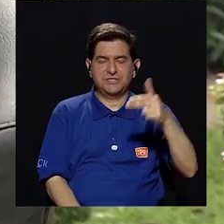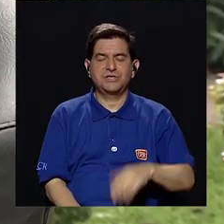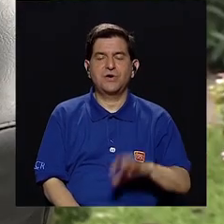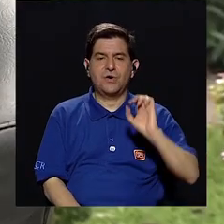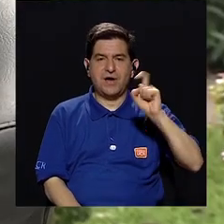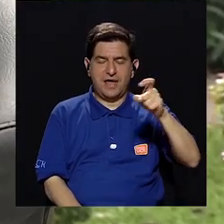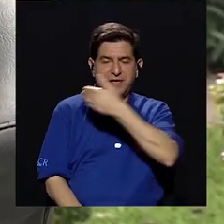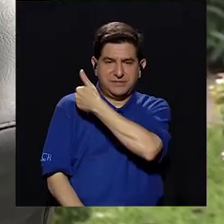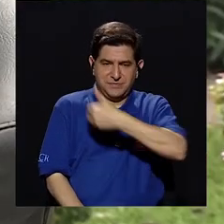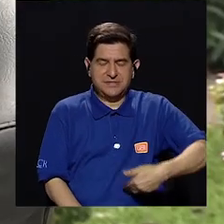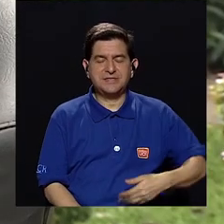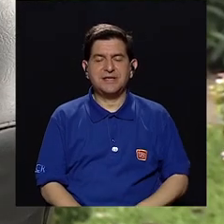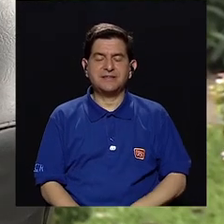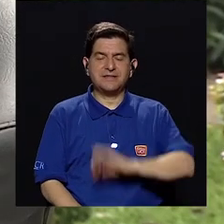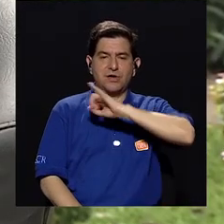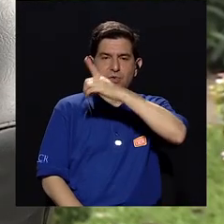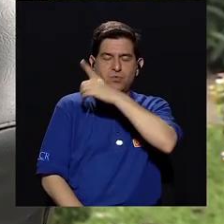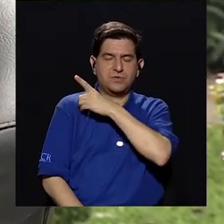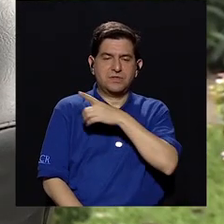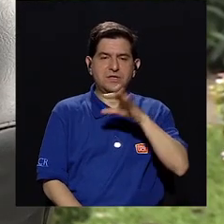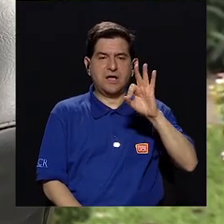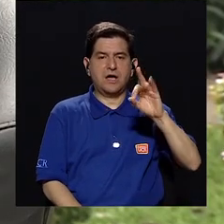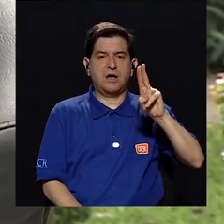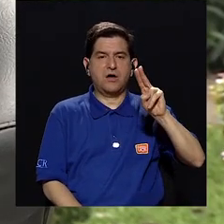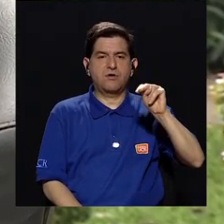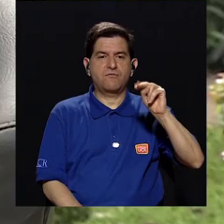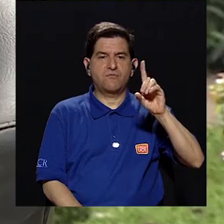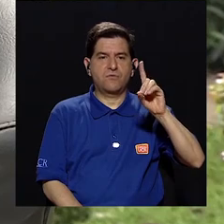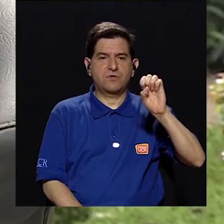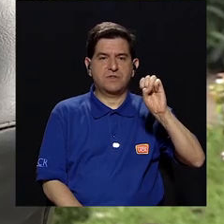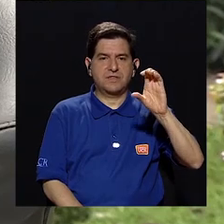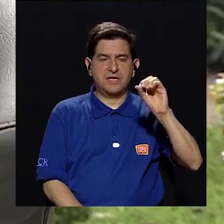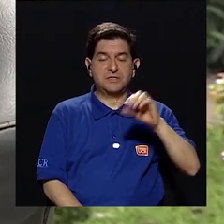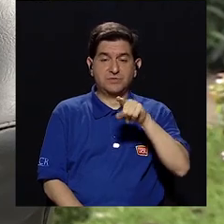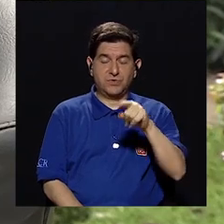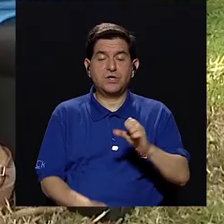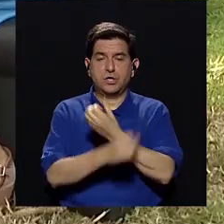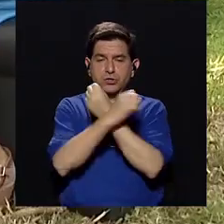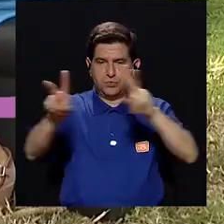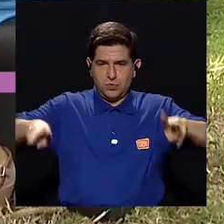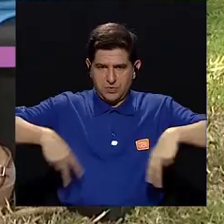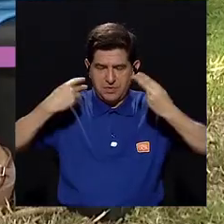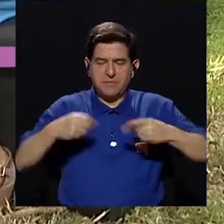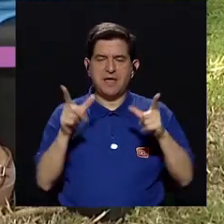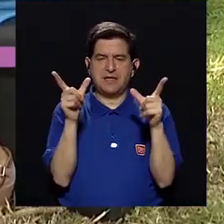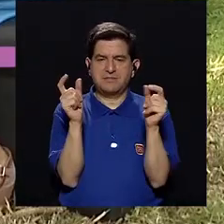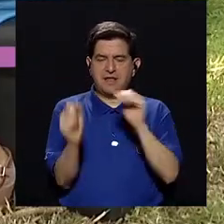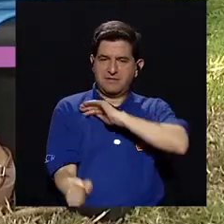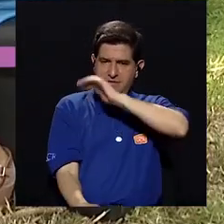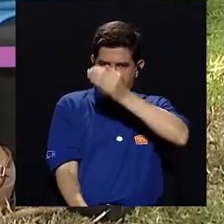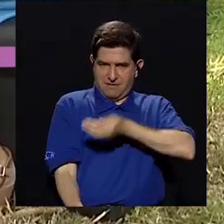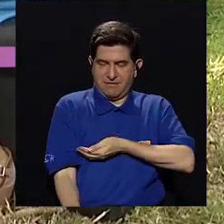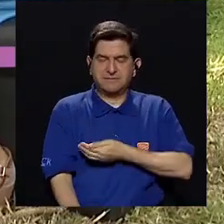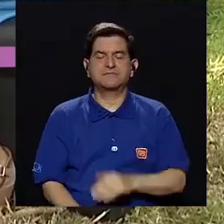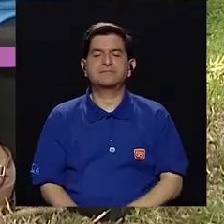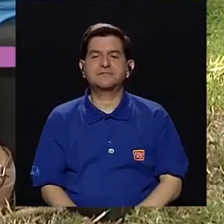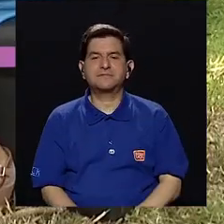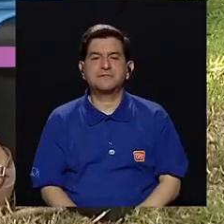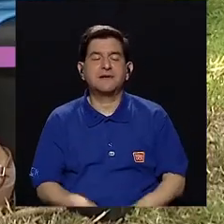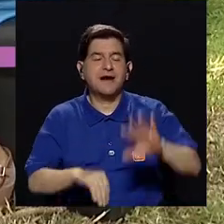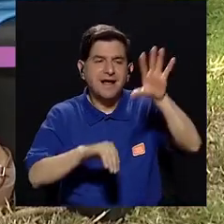ex presidente de la junta directiva de fundeso y además sobreviviente ana maría ade